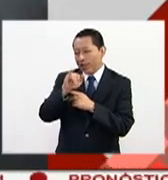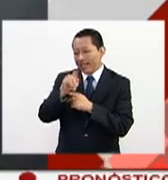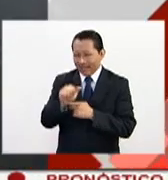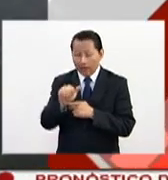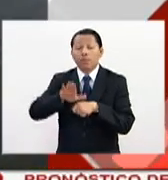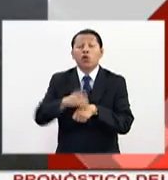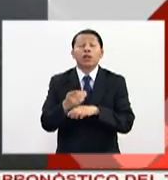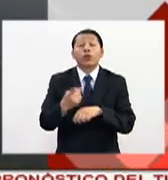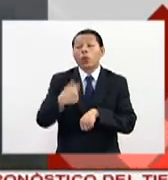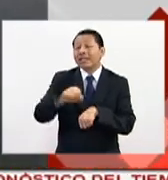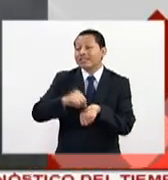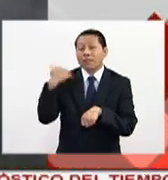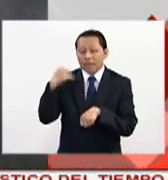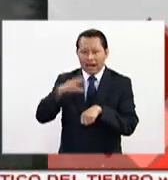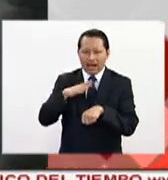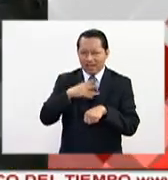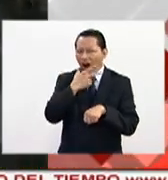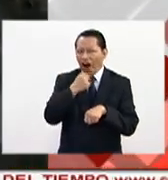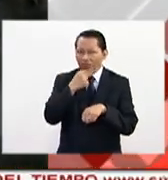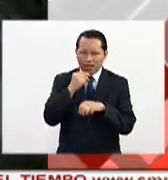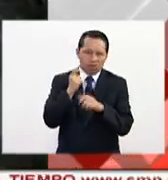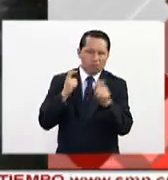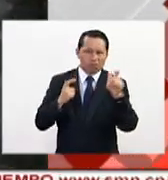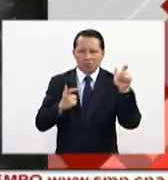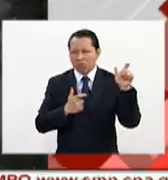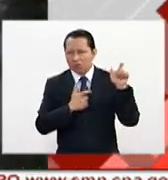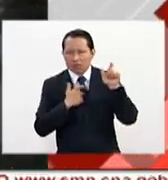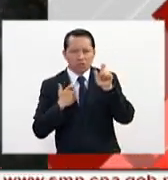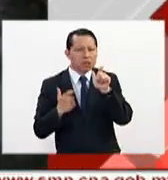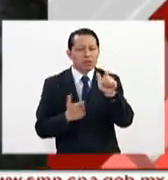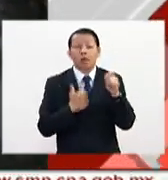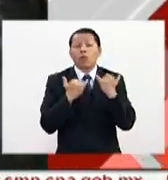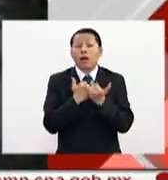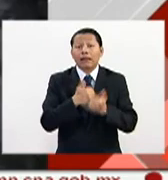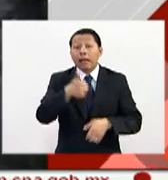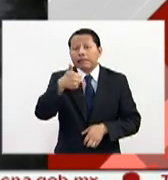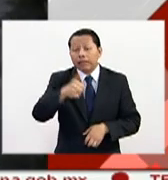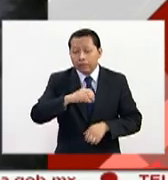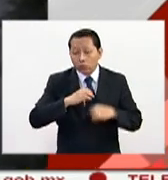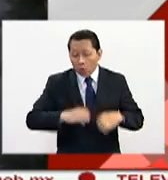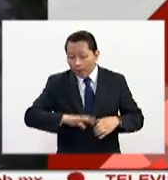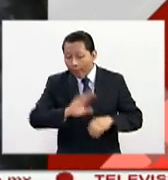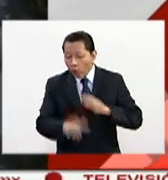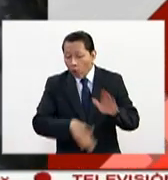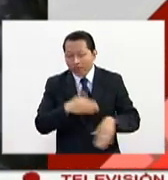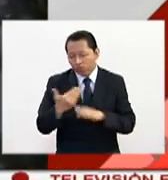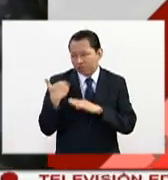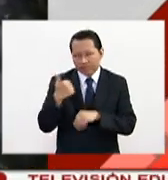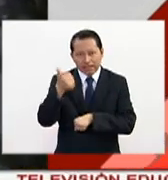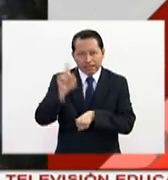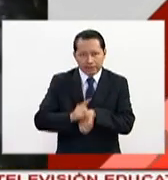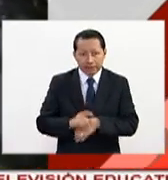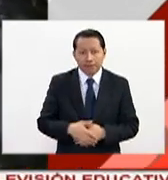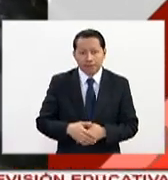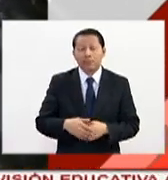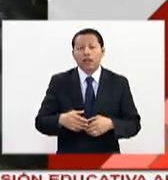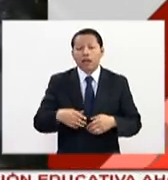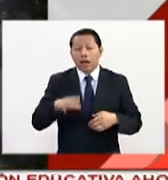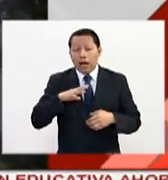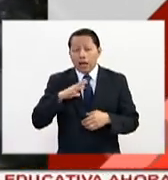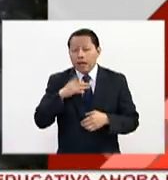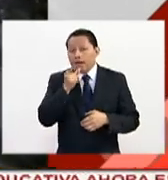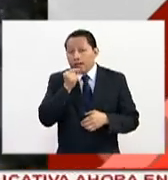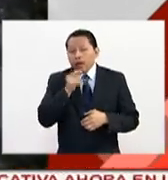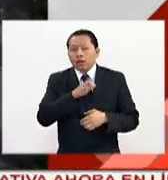pasada irrumpiera un convoy de hombres armados y de la aparición de 6 cadáveres hace 2 días. Los uniformados se desplazaron a